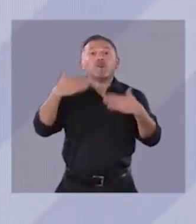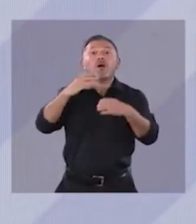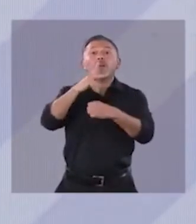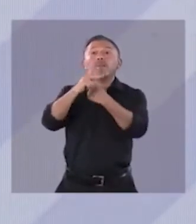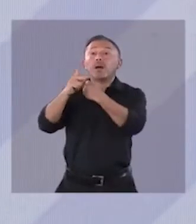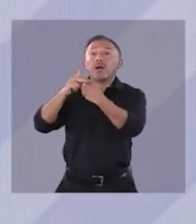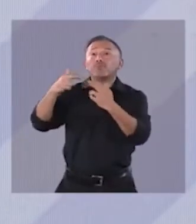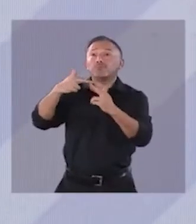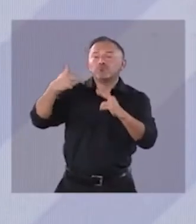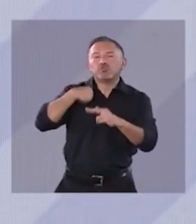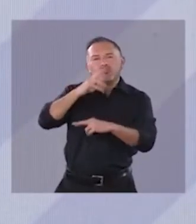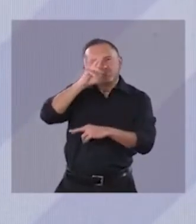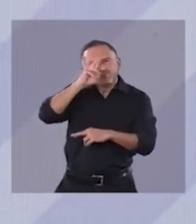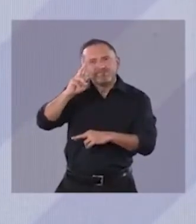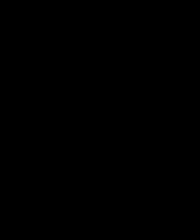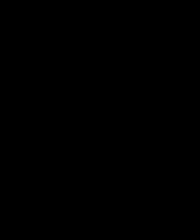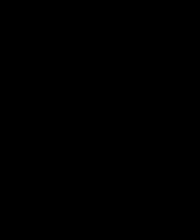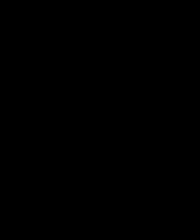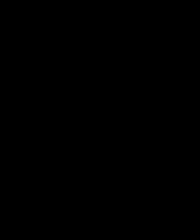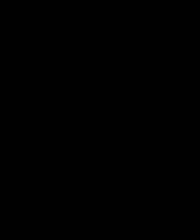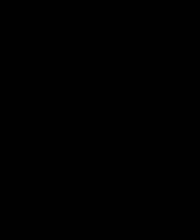un prestigio e integridad.